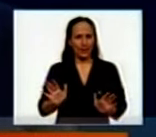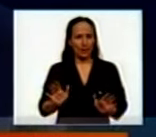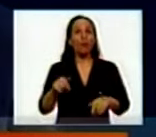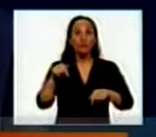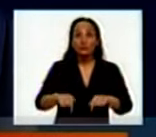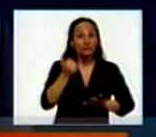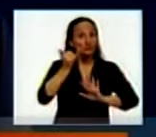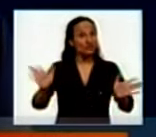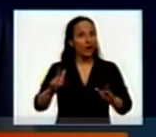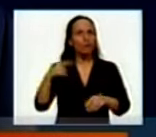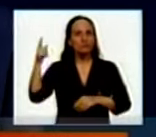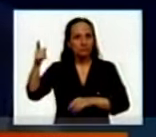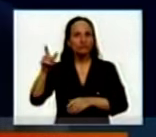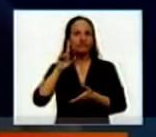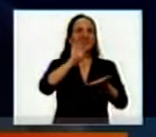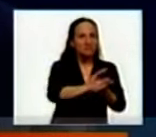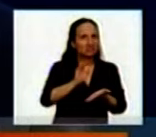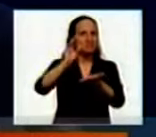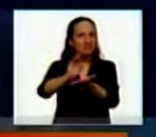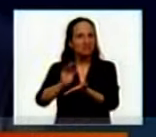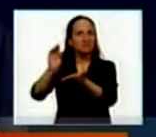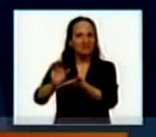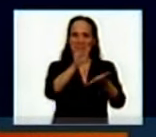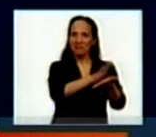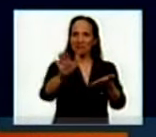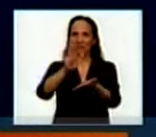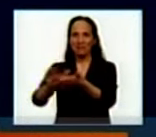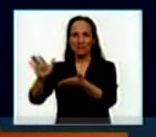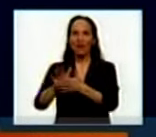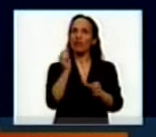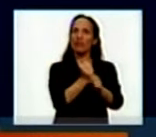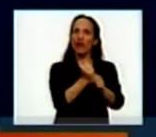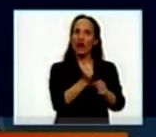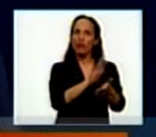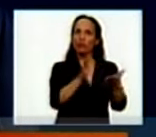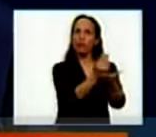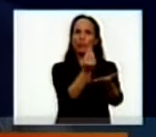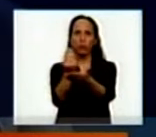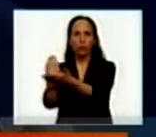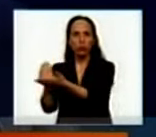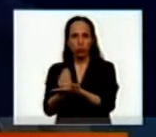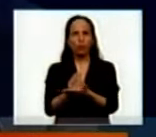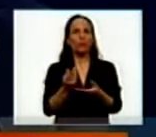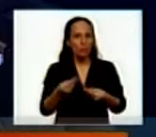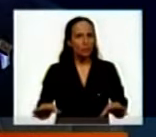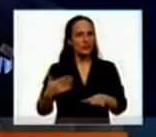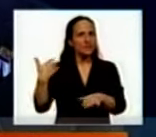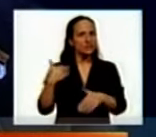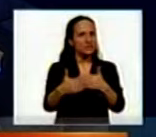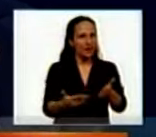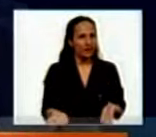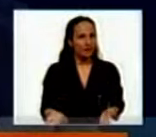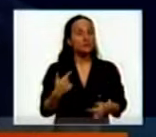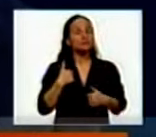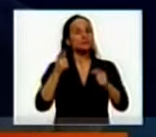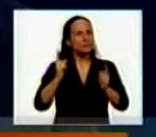inversiones empiezan a llegar y los primeros nuevos empleos se empiezan a generar. Y también les